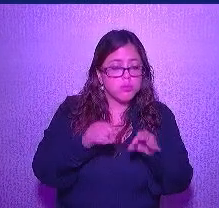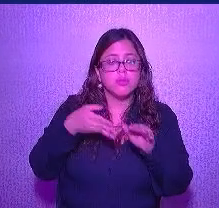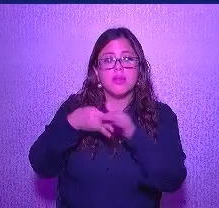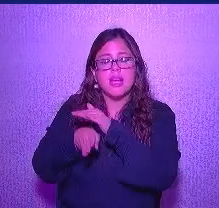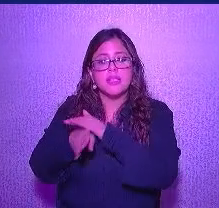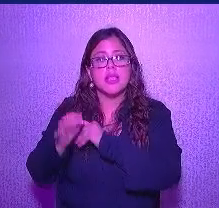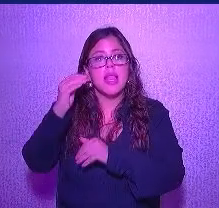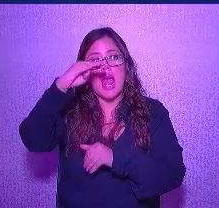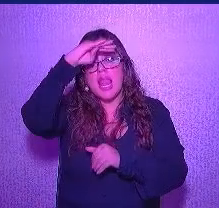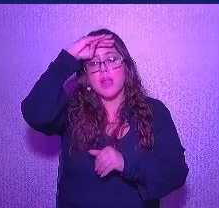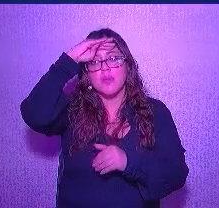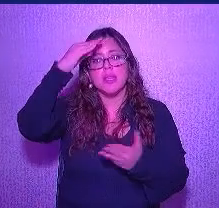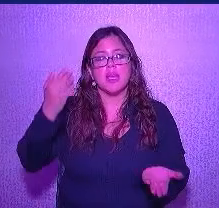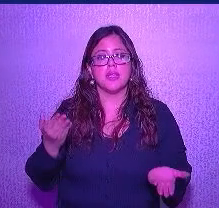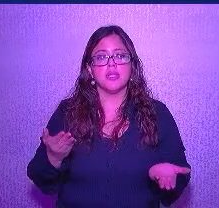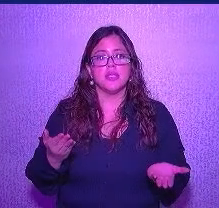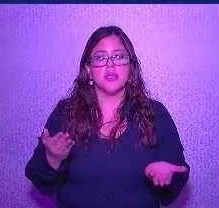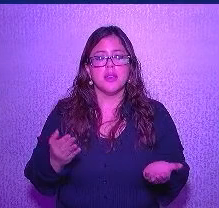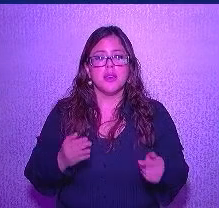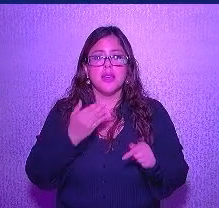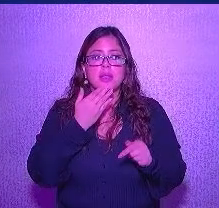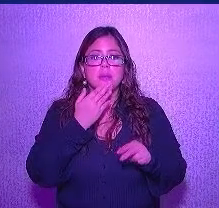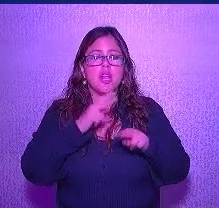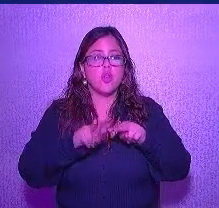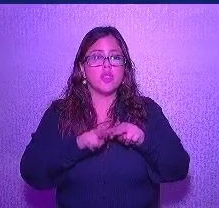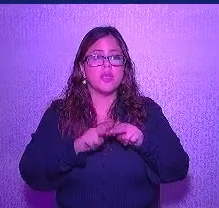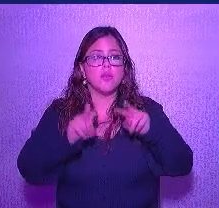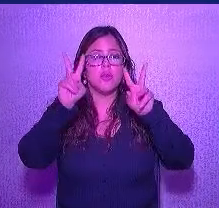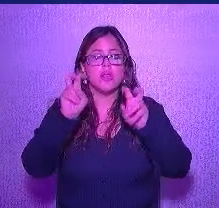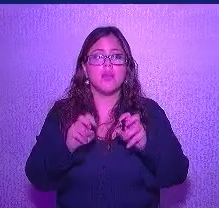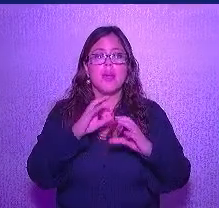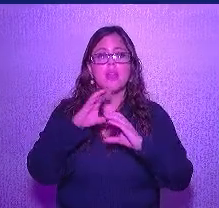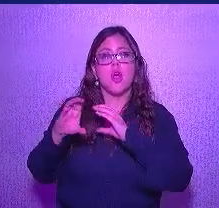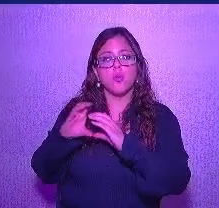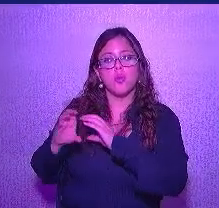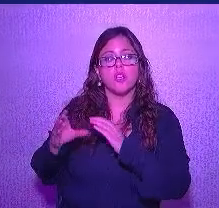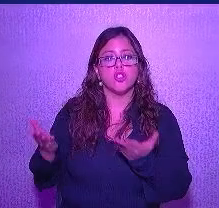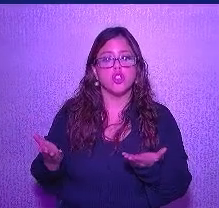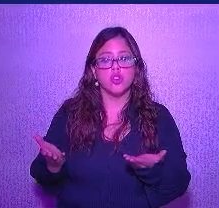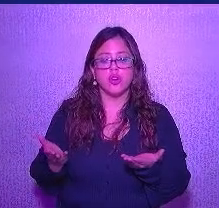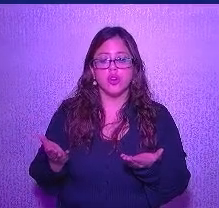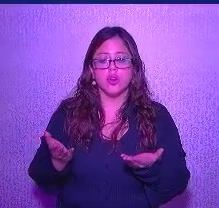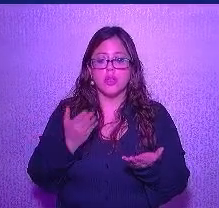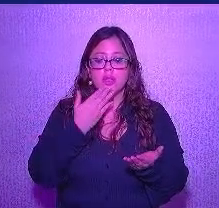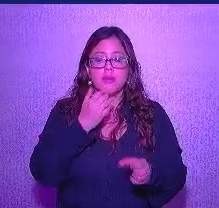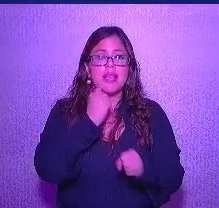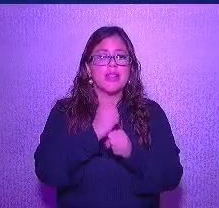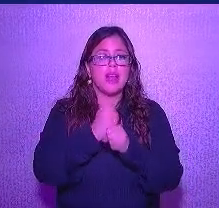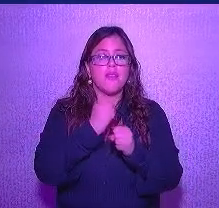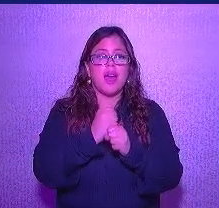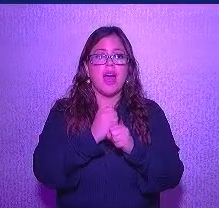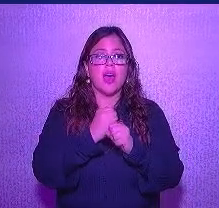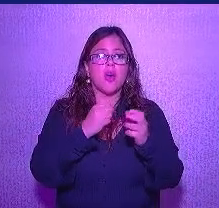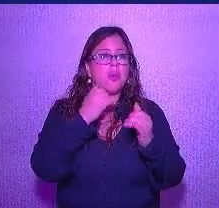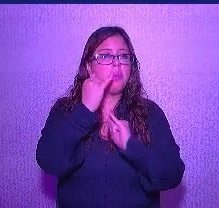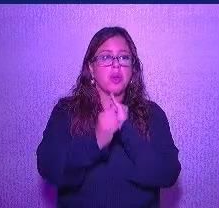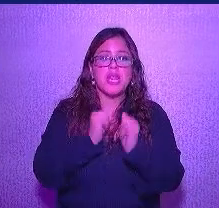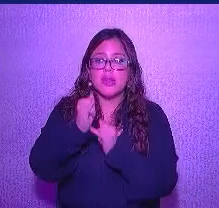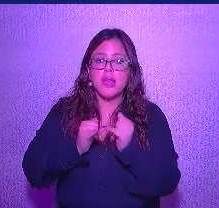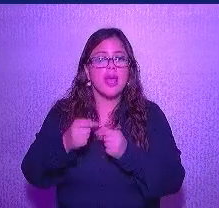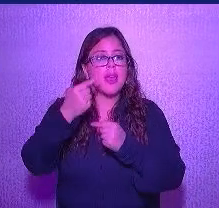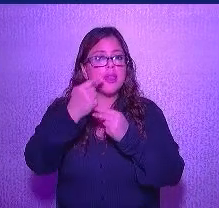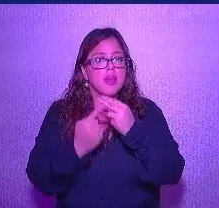la experiencia de nuevo en Cisco lo hacemos también por la parte de comunicación no el trabajo remoto y las distintas formas en las que